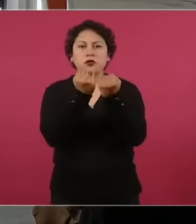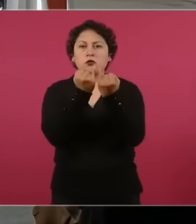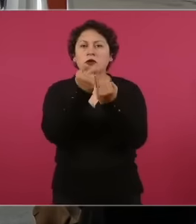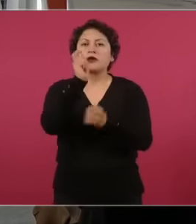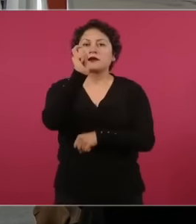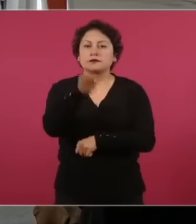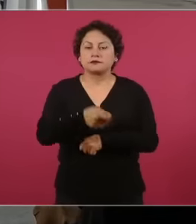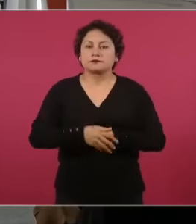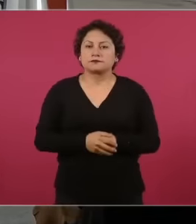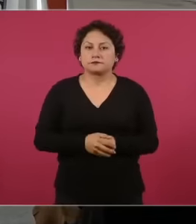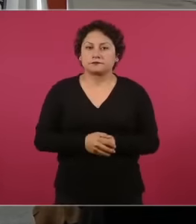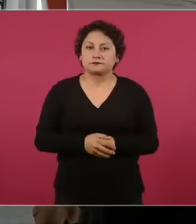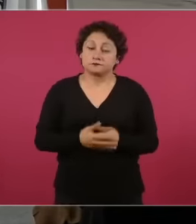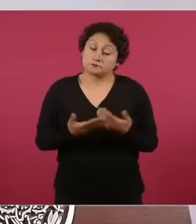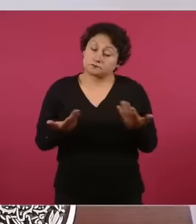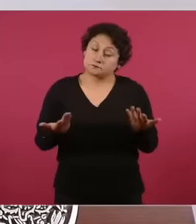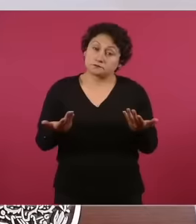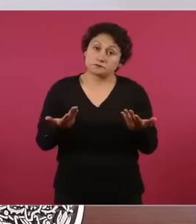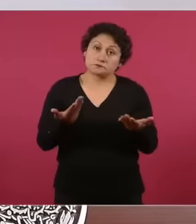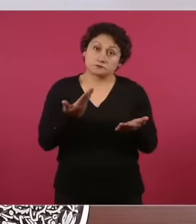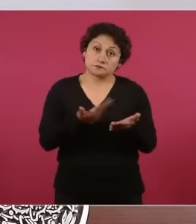leer el artículo.